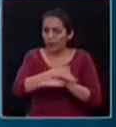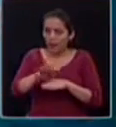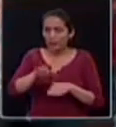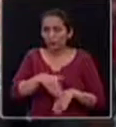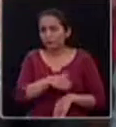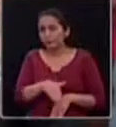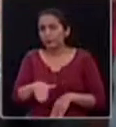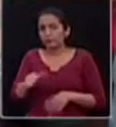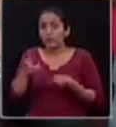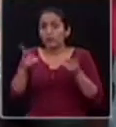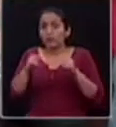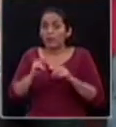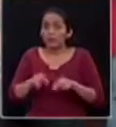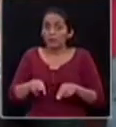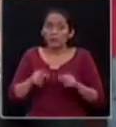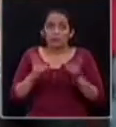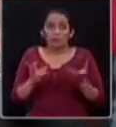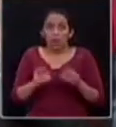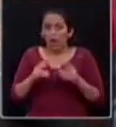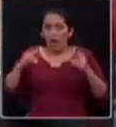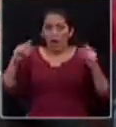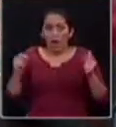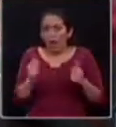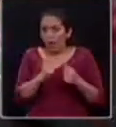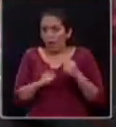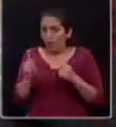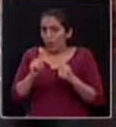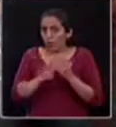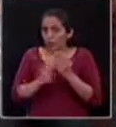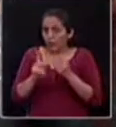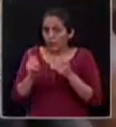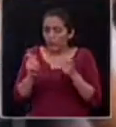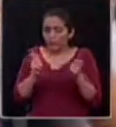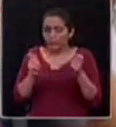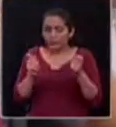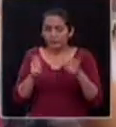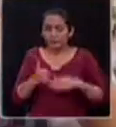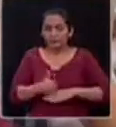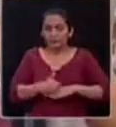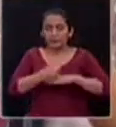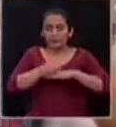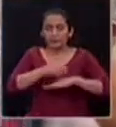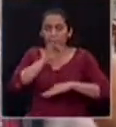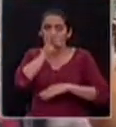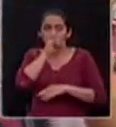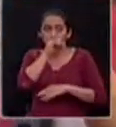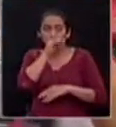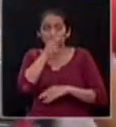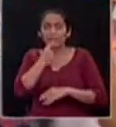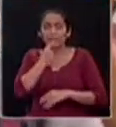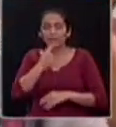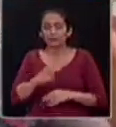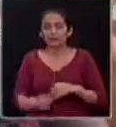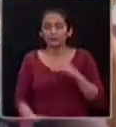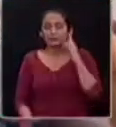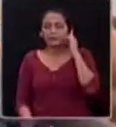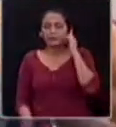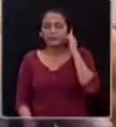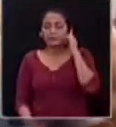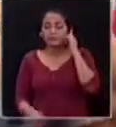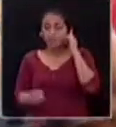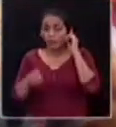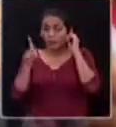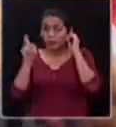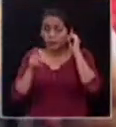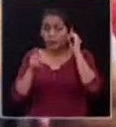del GPS y el registro en la plataforma de la Autoridad de Tránsito Municipal. Lógicamente, como es un servicio ya que existe en la ley, tienen que tener un permiso